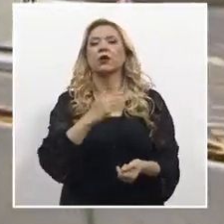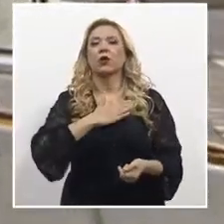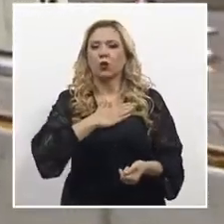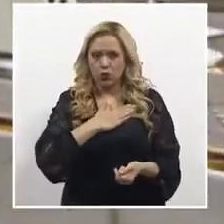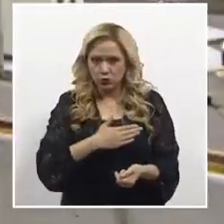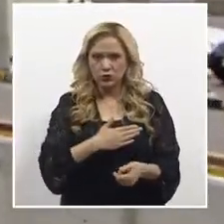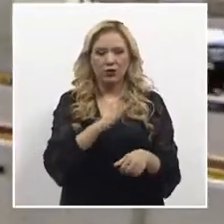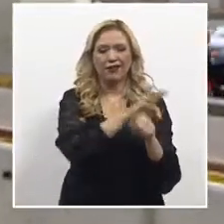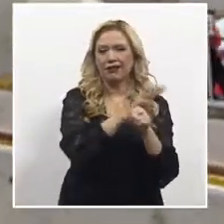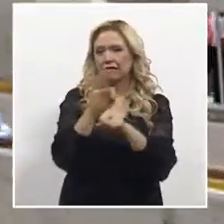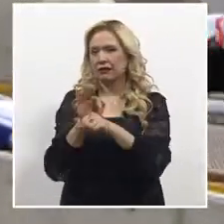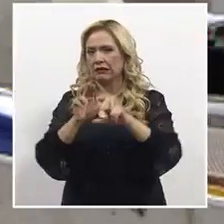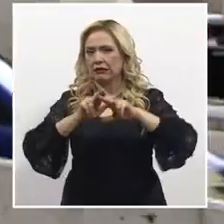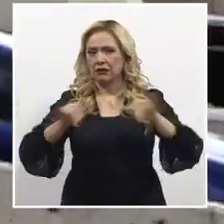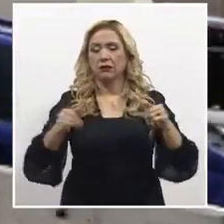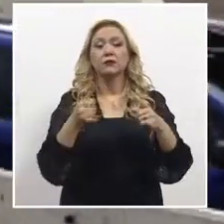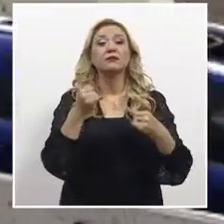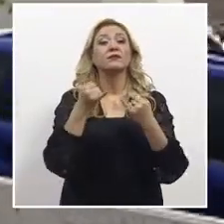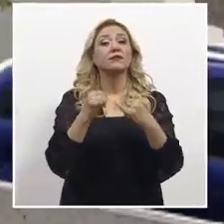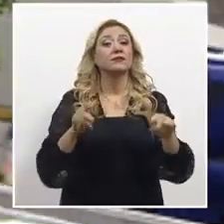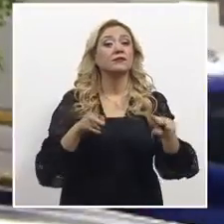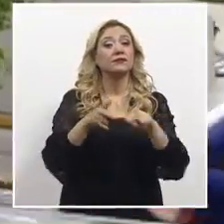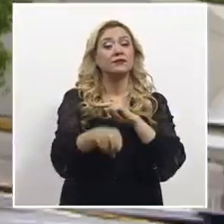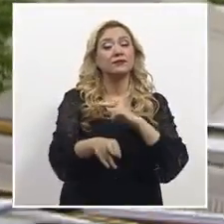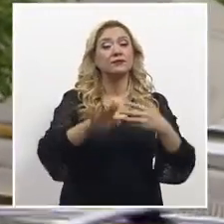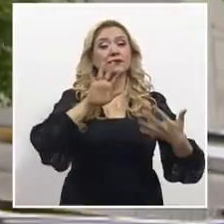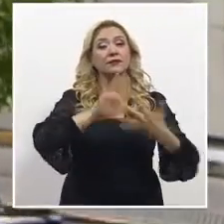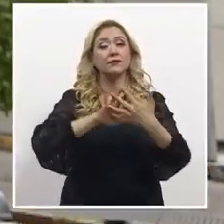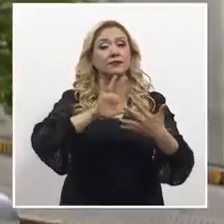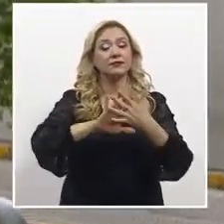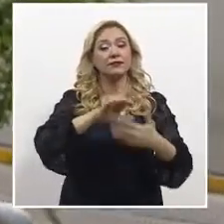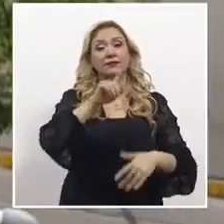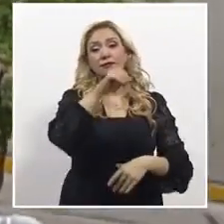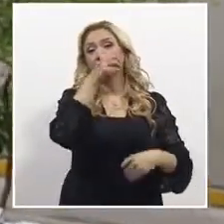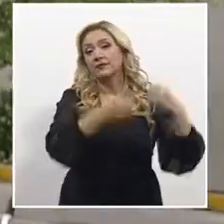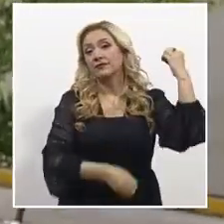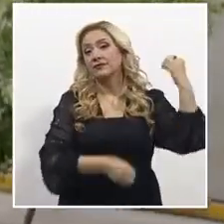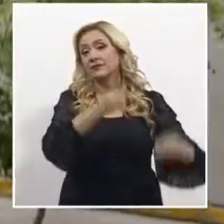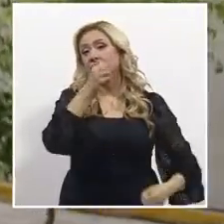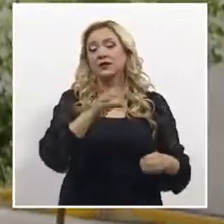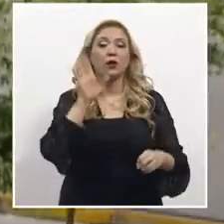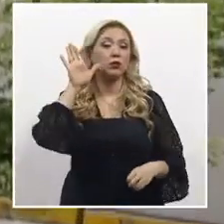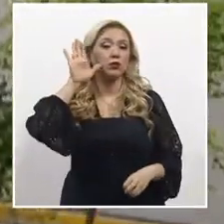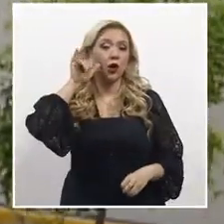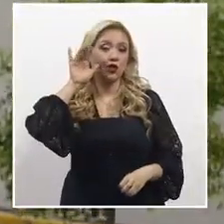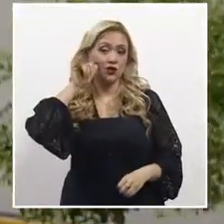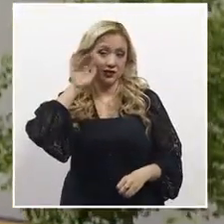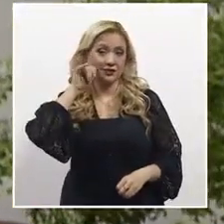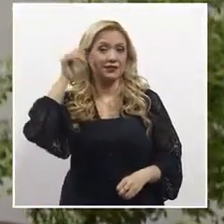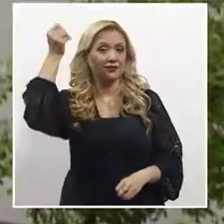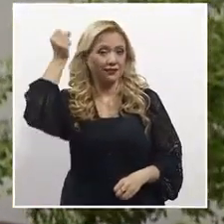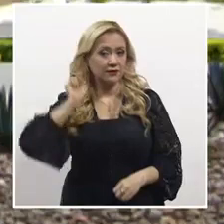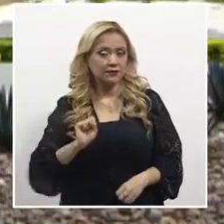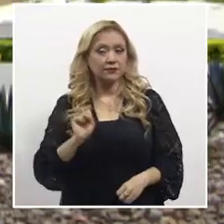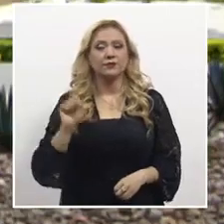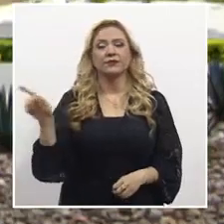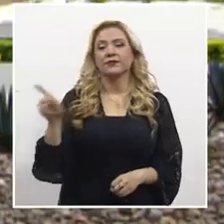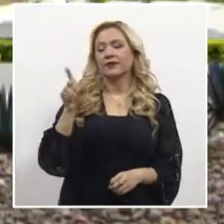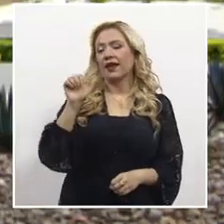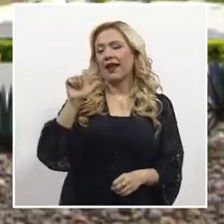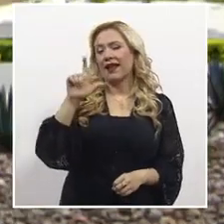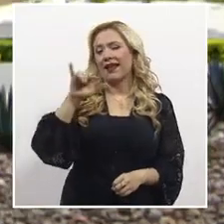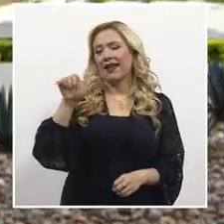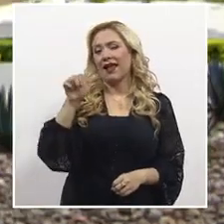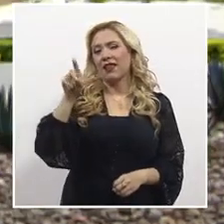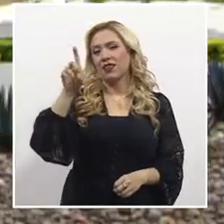Al inaugurar el Centro de Justicia Penal Federal en Los Mochis, Sinaloa, el consejero de la Judicatura Federal, Alejandro Sergio González